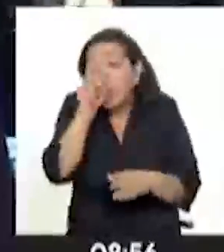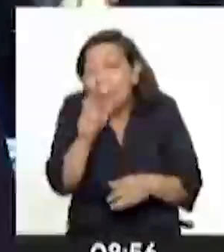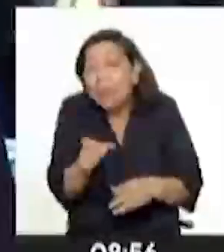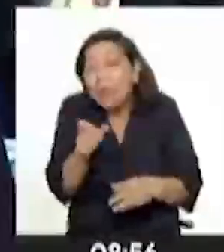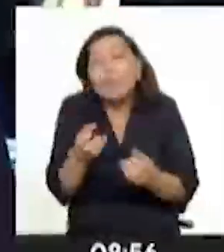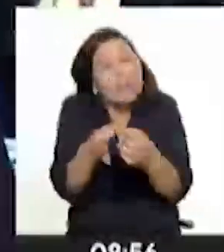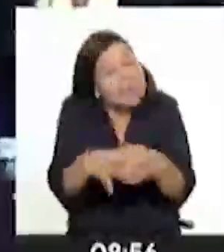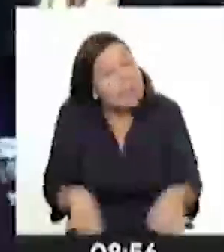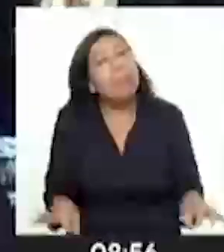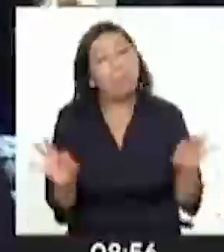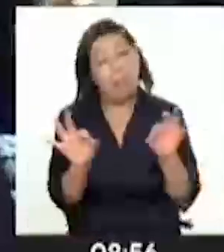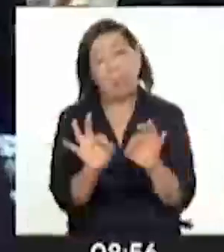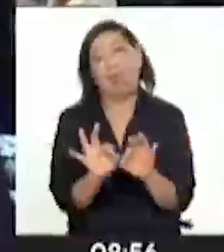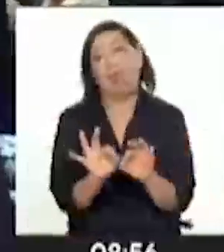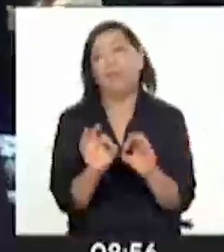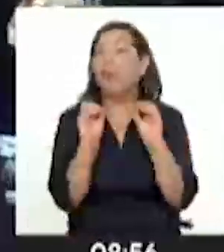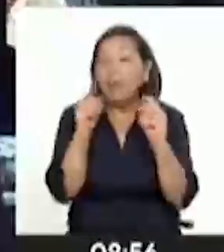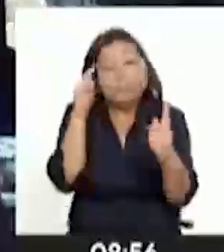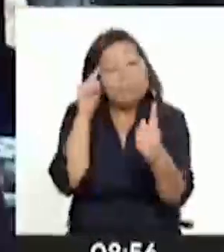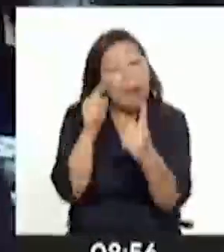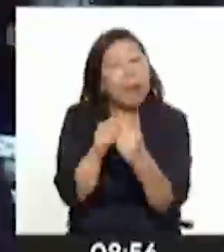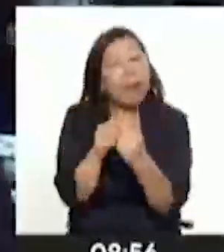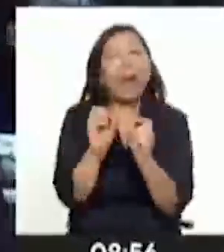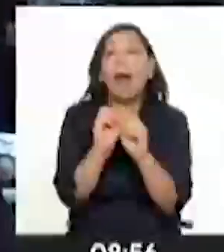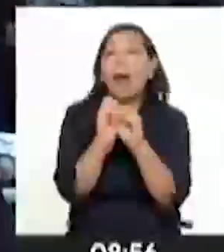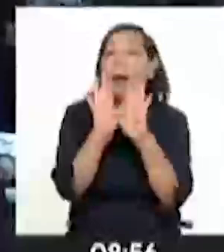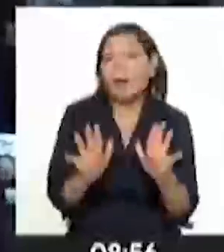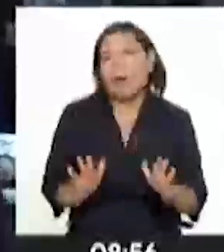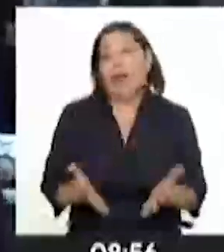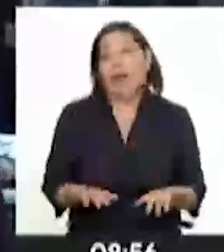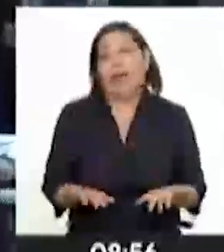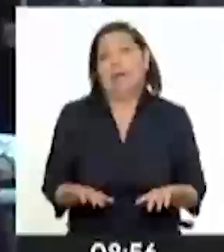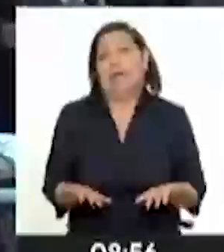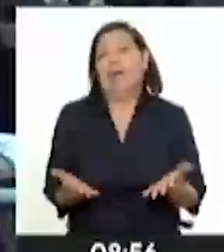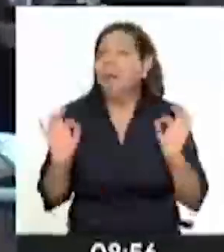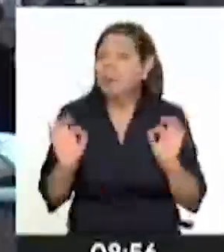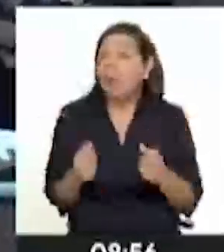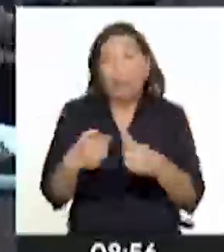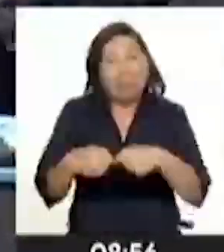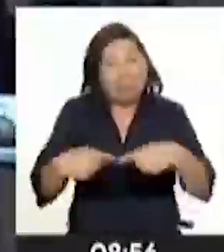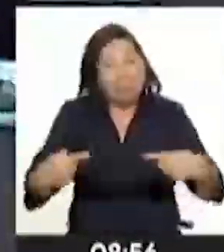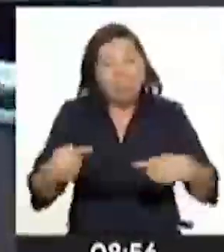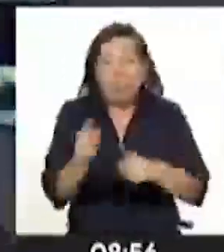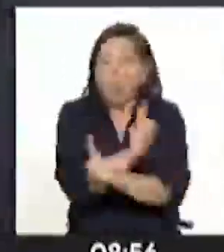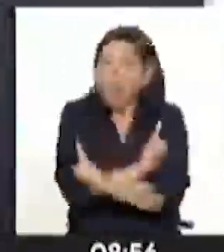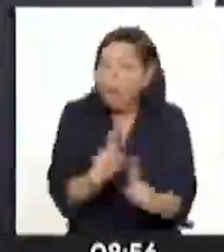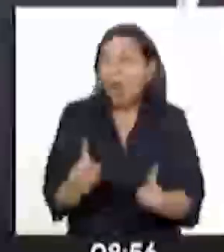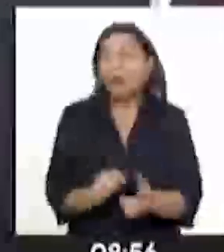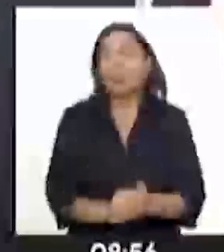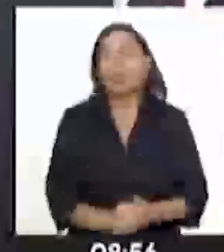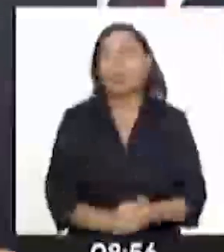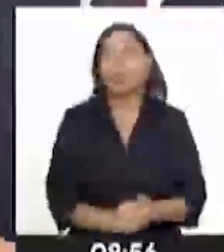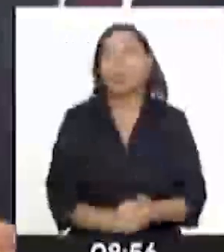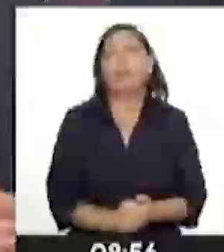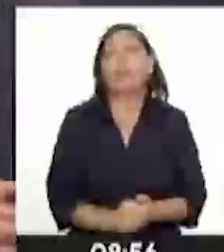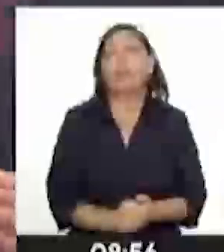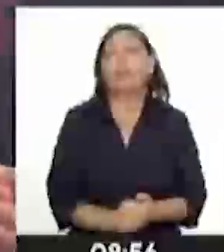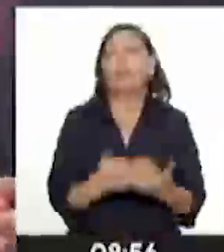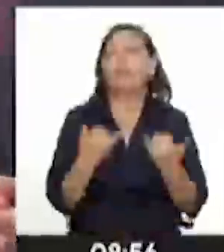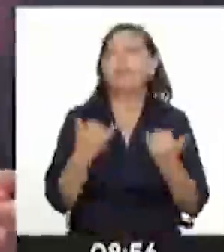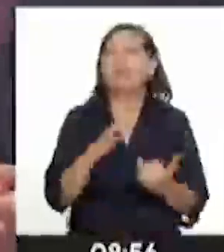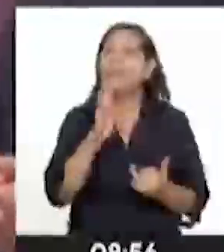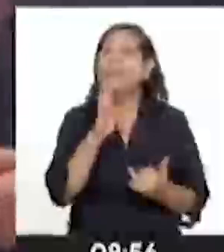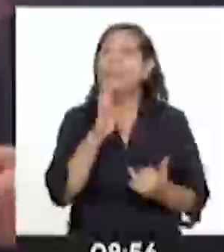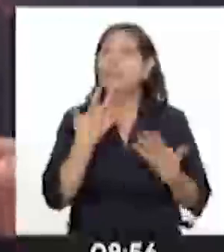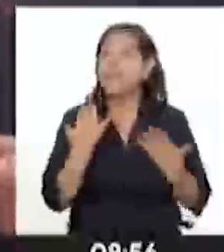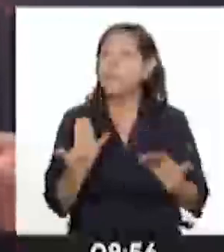Es muy importante fijar los objetivos claros de nuestro país y creo que estamos en esa senda. Perfecto. Perfecto. El señor Pérez justamente hablaba